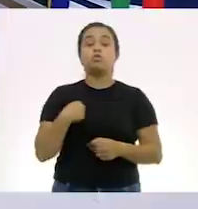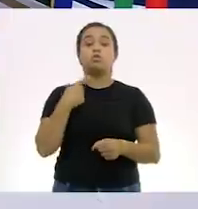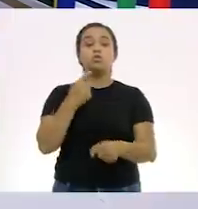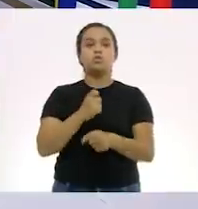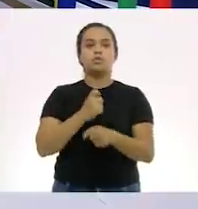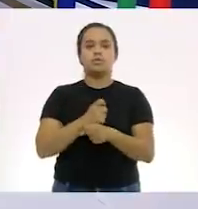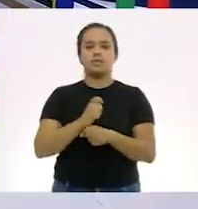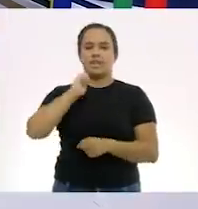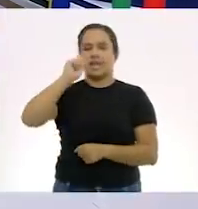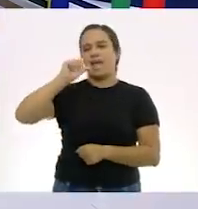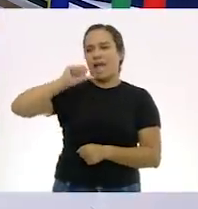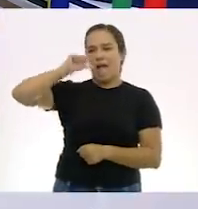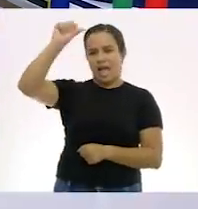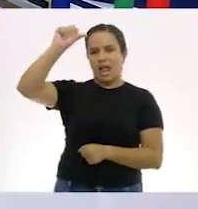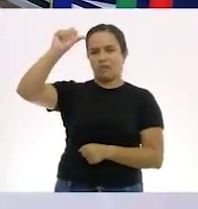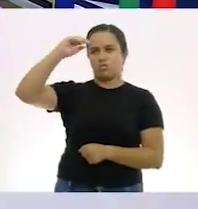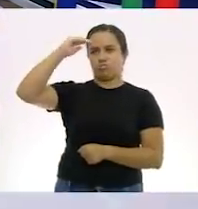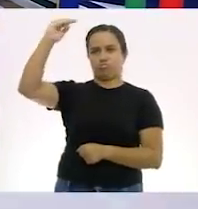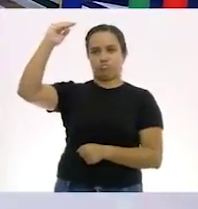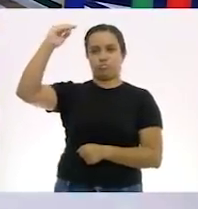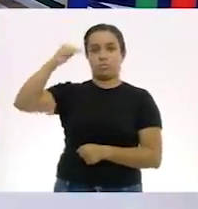al piso.